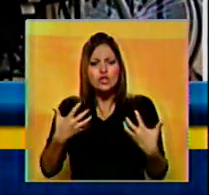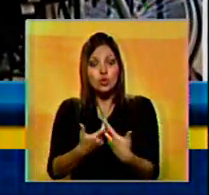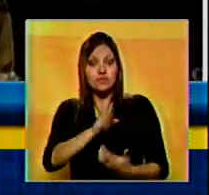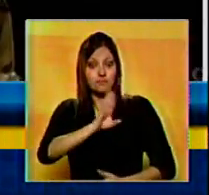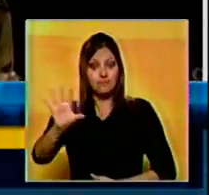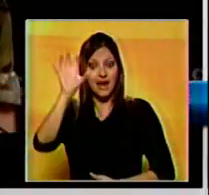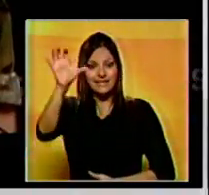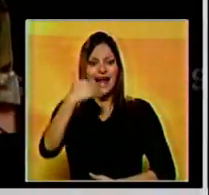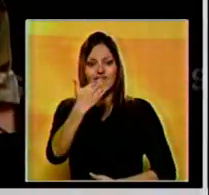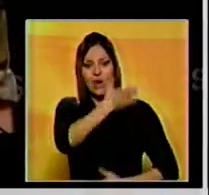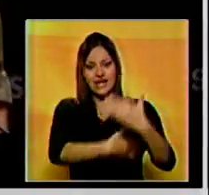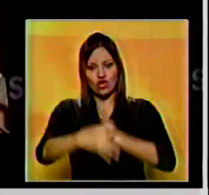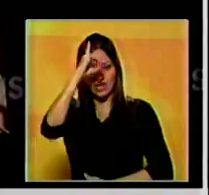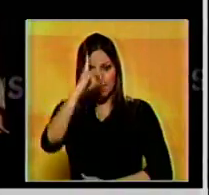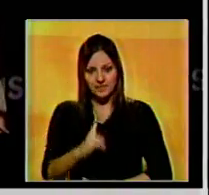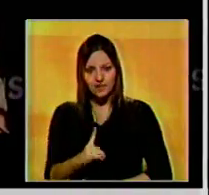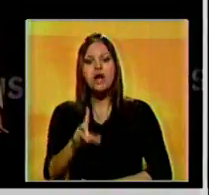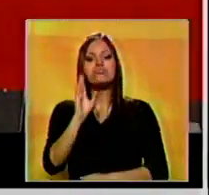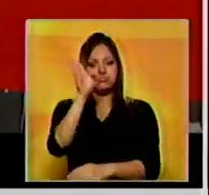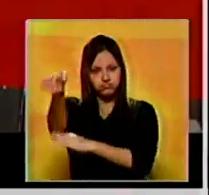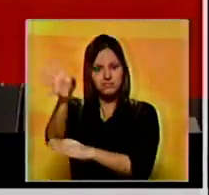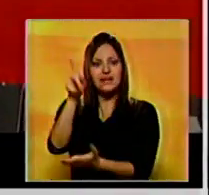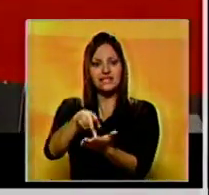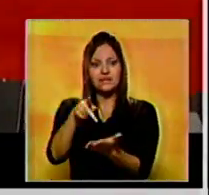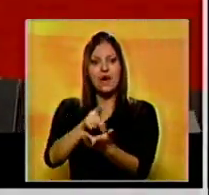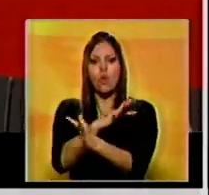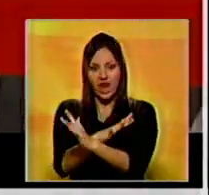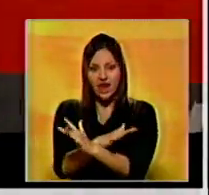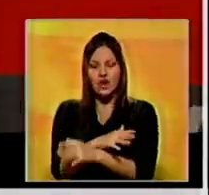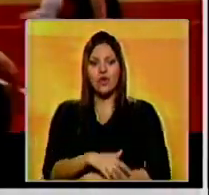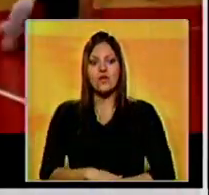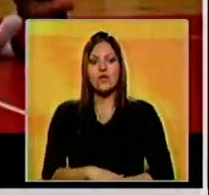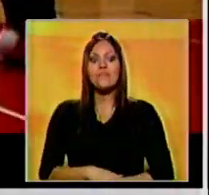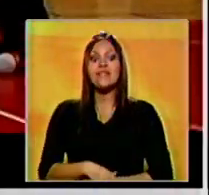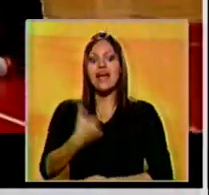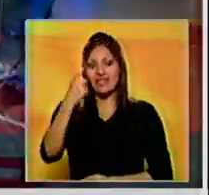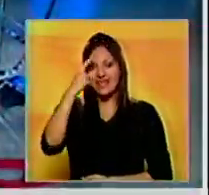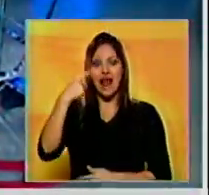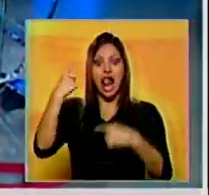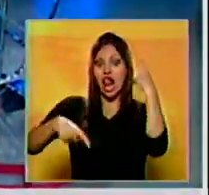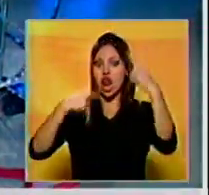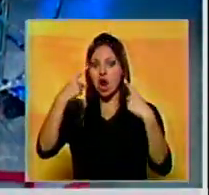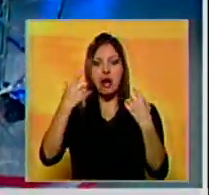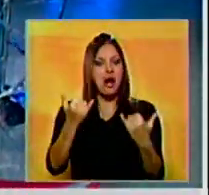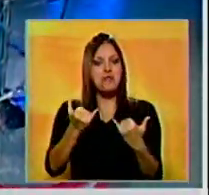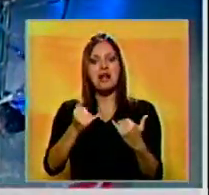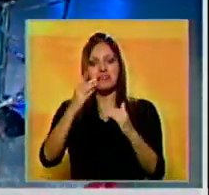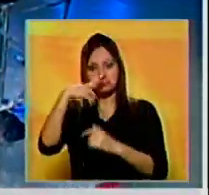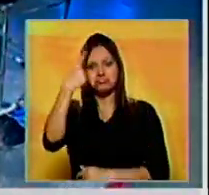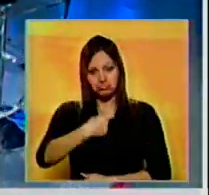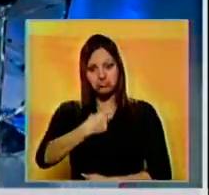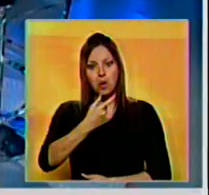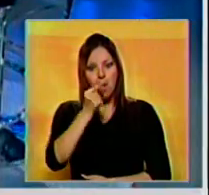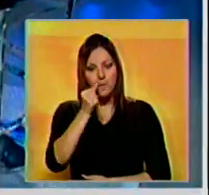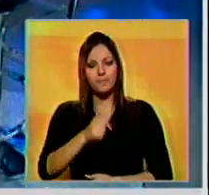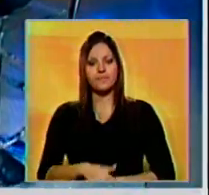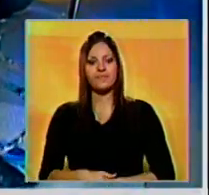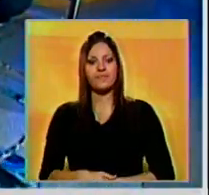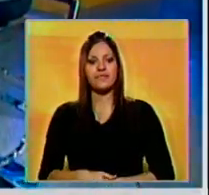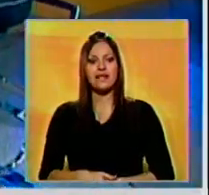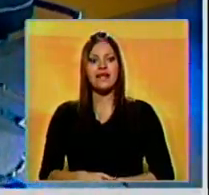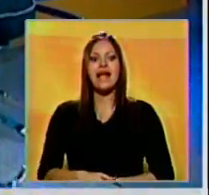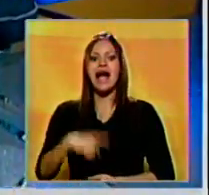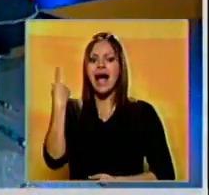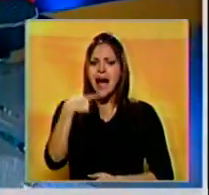su país. Al parecer, el segundo nieto de la reina Isabel dejó atrás sus días alocados. La película 300, El origen de un imperio,